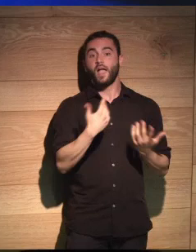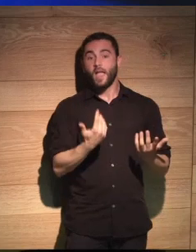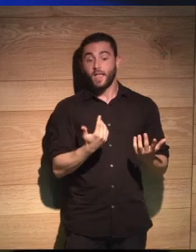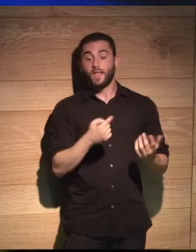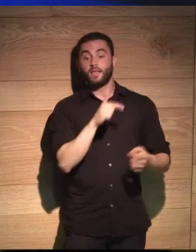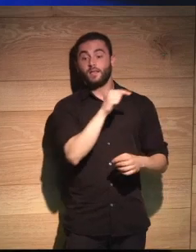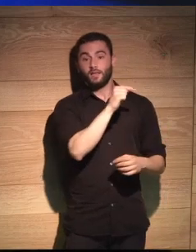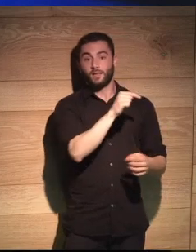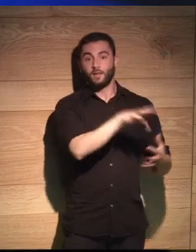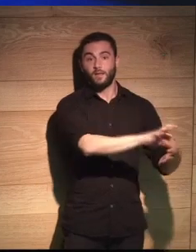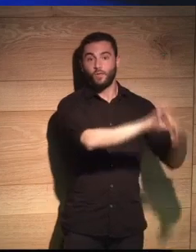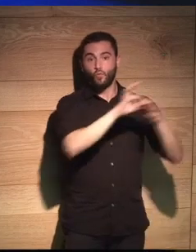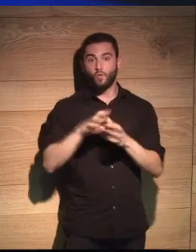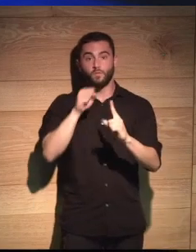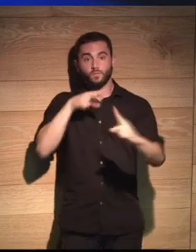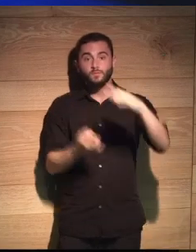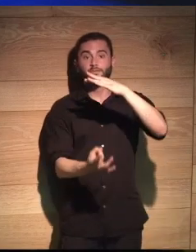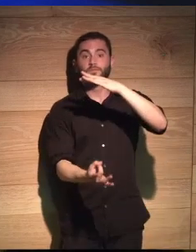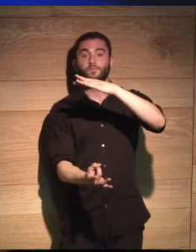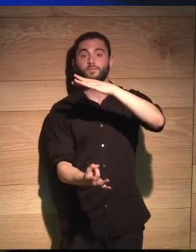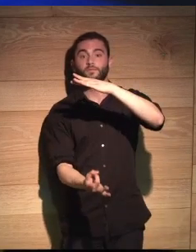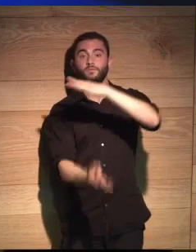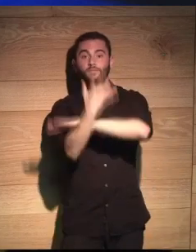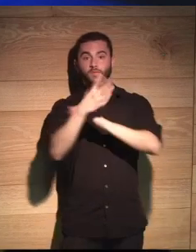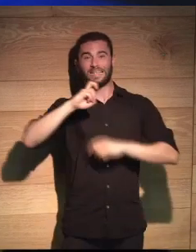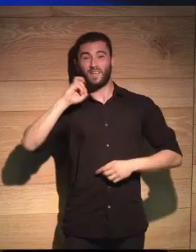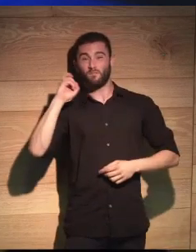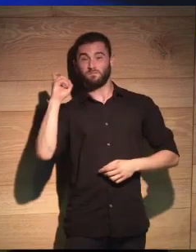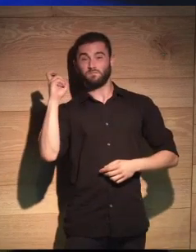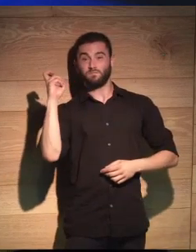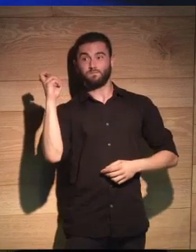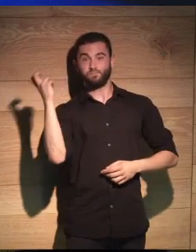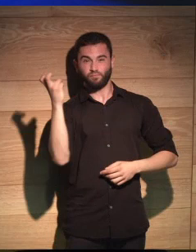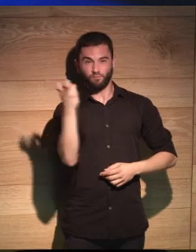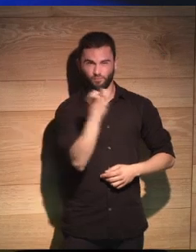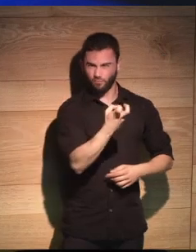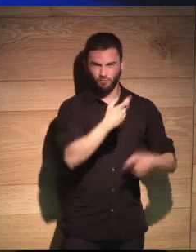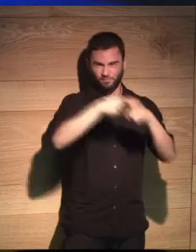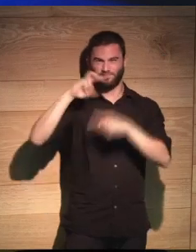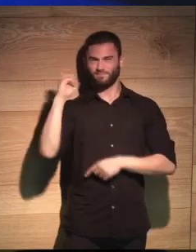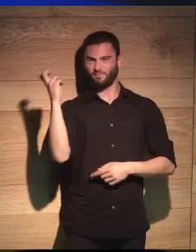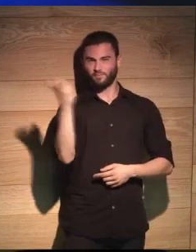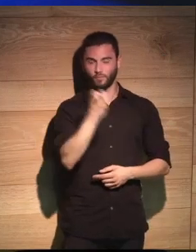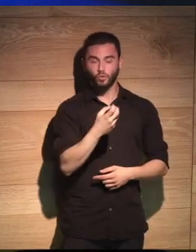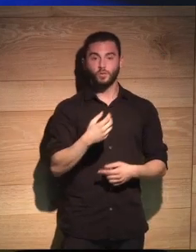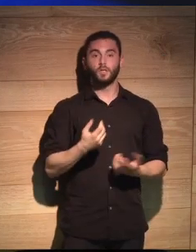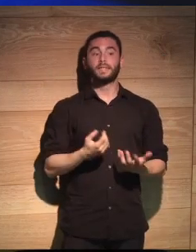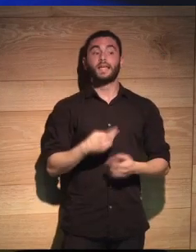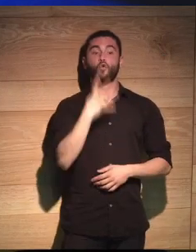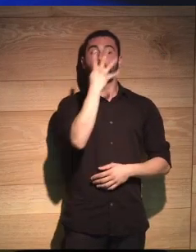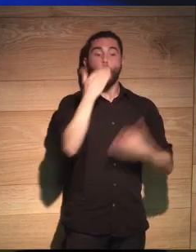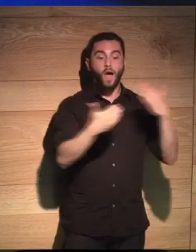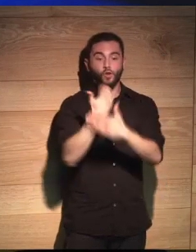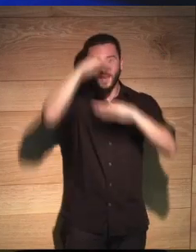crea realmente una visión bastante polivalente para los hechos de entonces. Y creo que también es un retrato como se concentra en 4